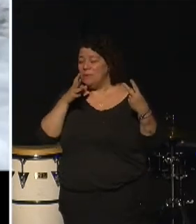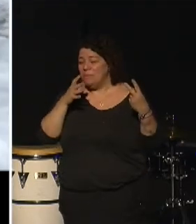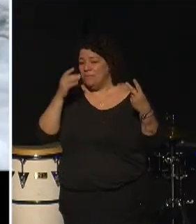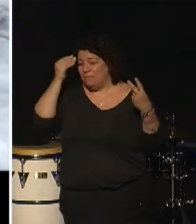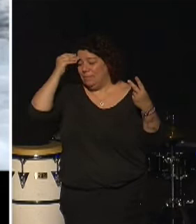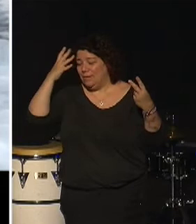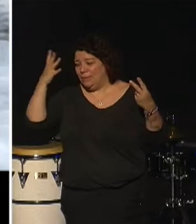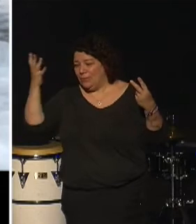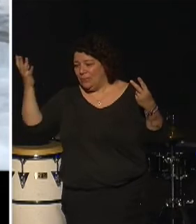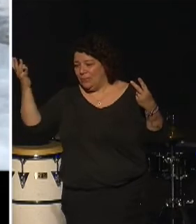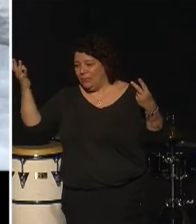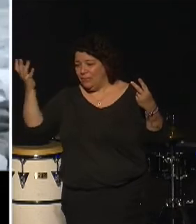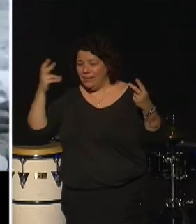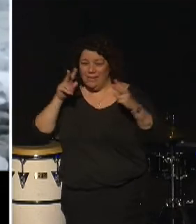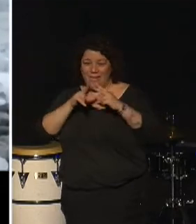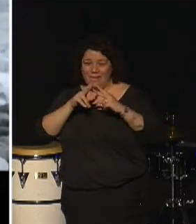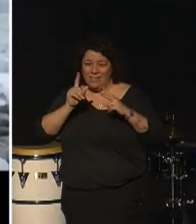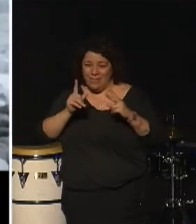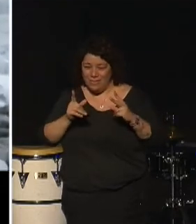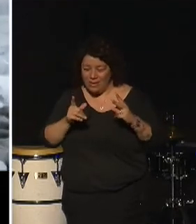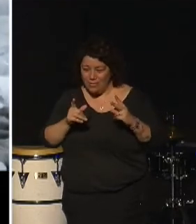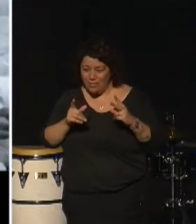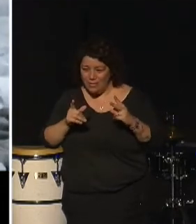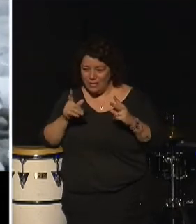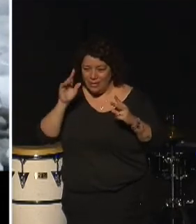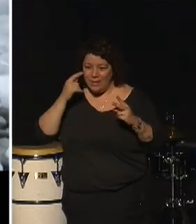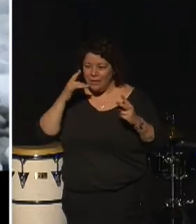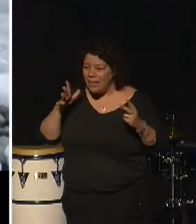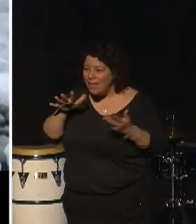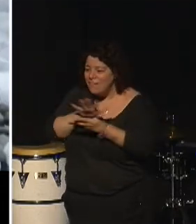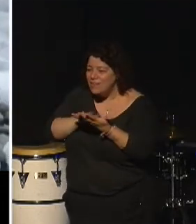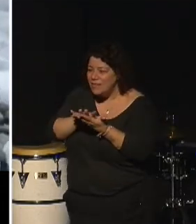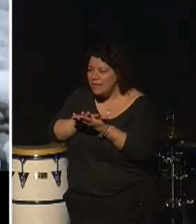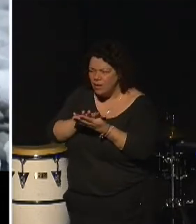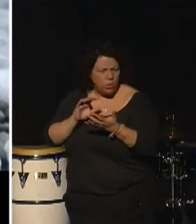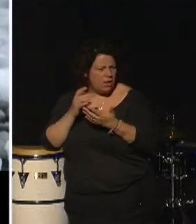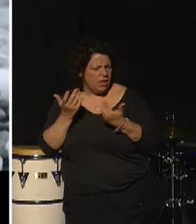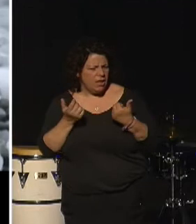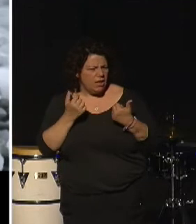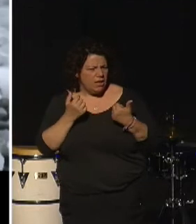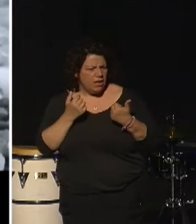Supongo que no nos veremos más, pero... ¿De base? Uy.